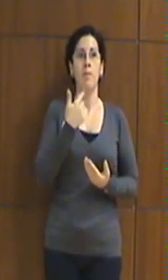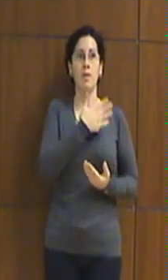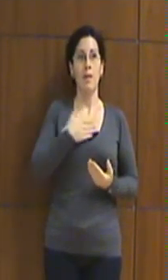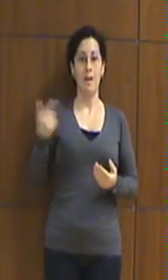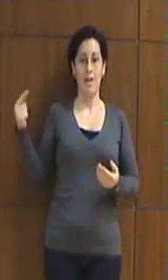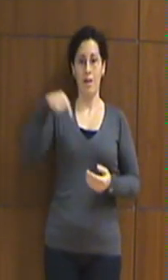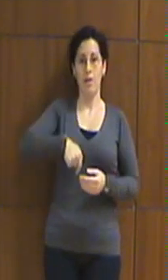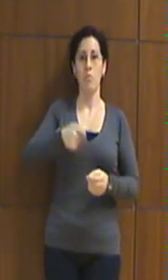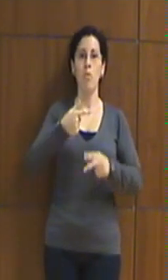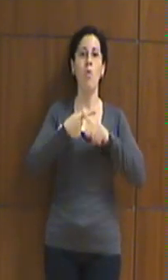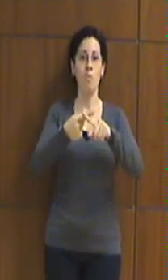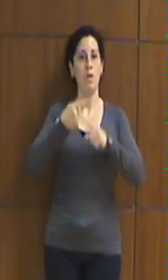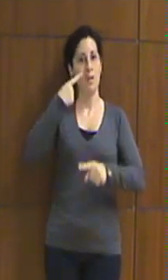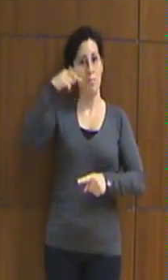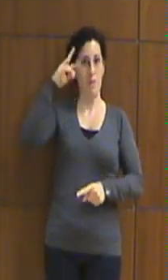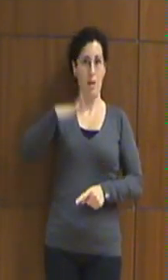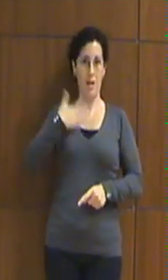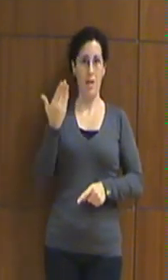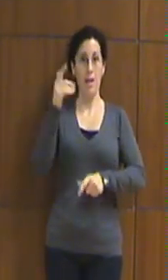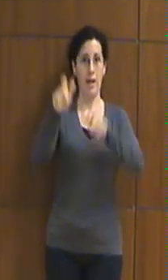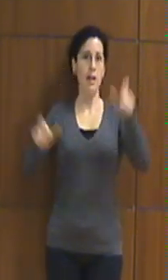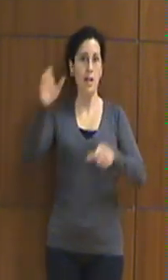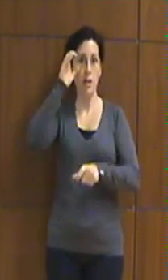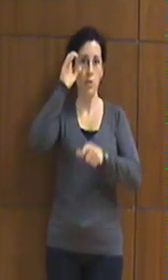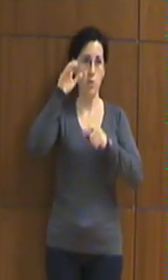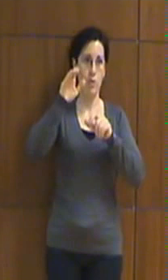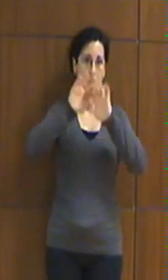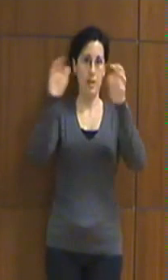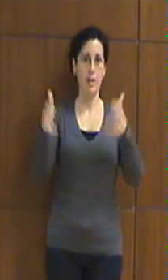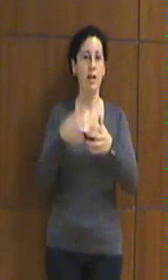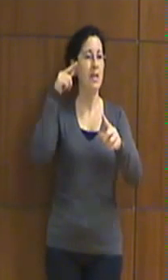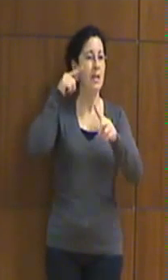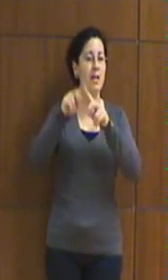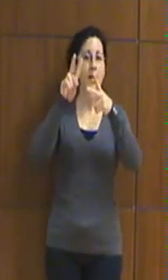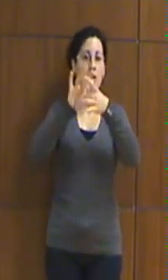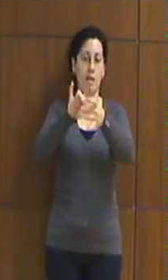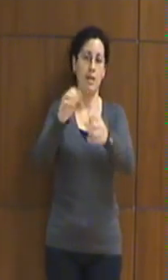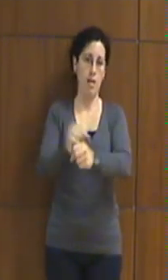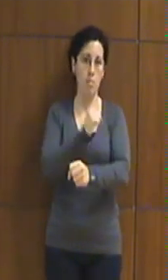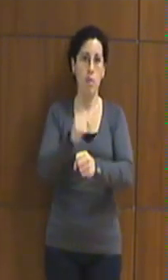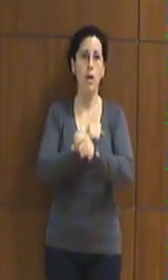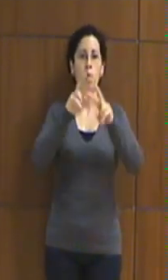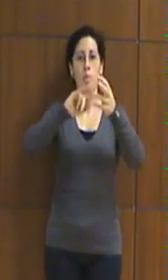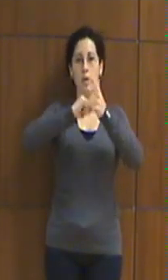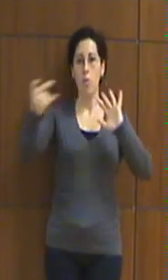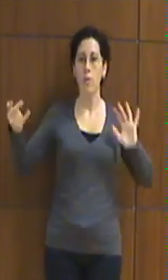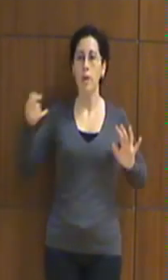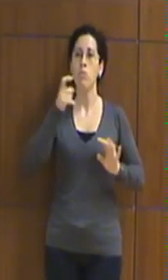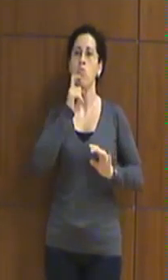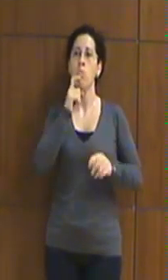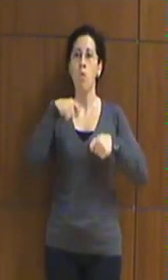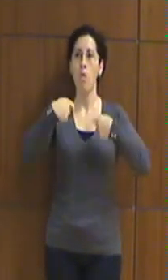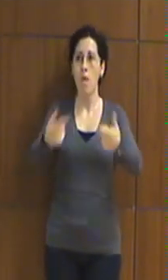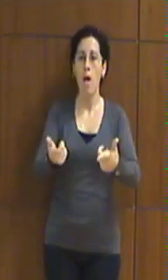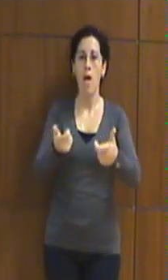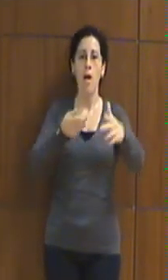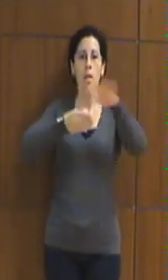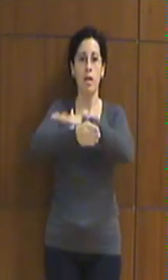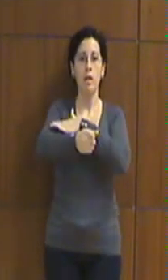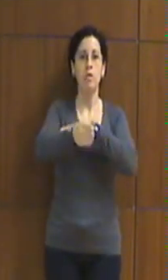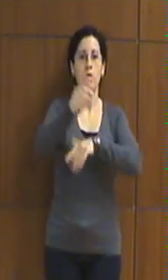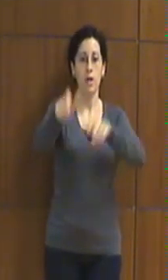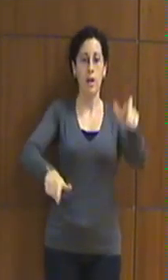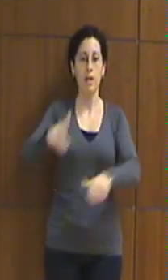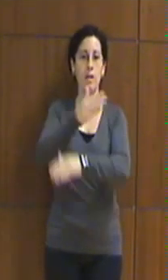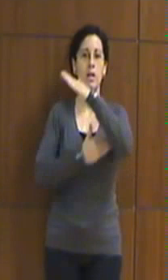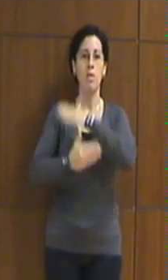compartir mi experiencia con vosotros y con la gente que me está escuchando sobre todo el tema de empleo y sobre cuáles son las tecnologías y qué accesos damos a la